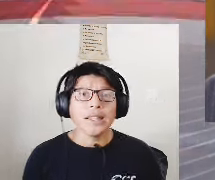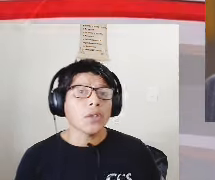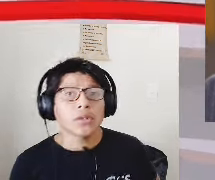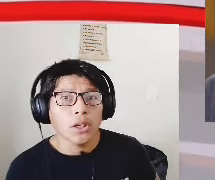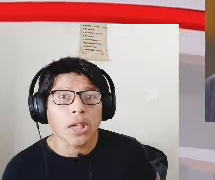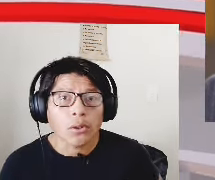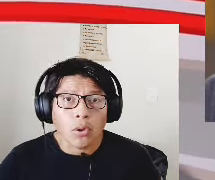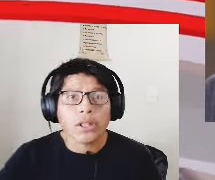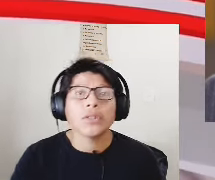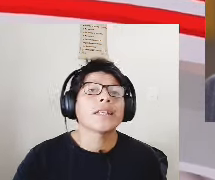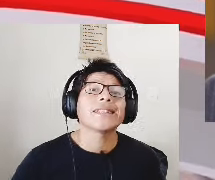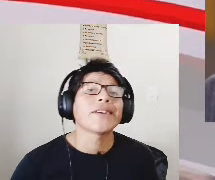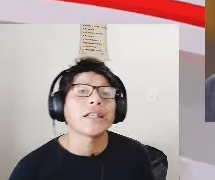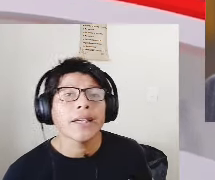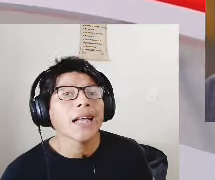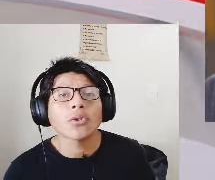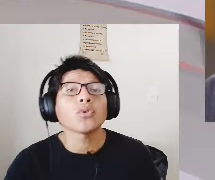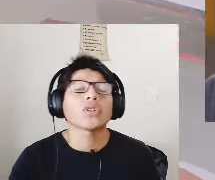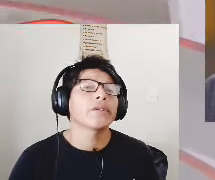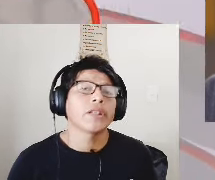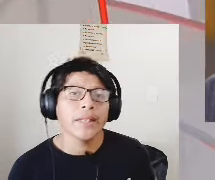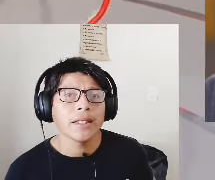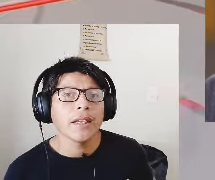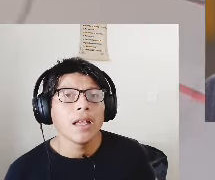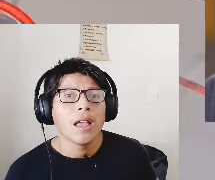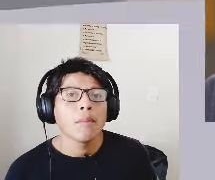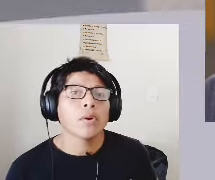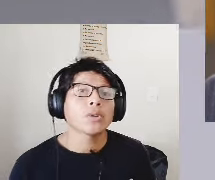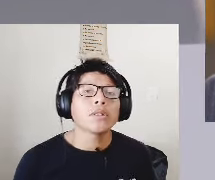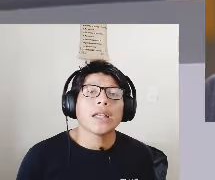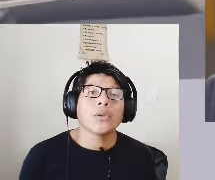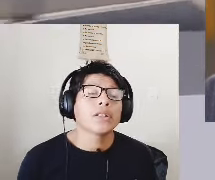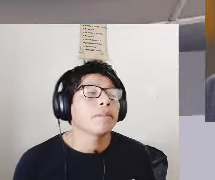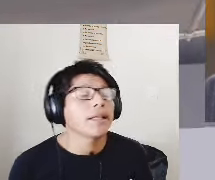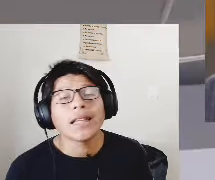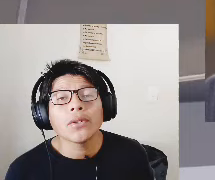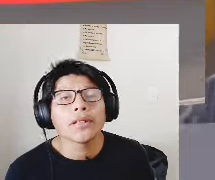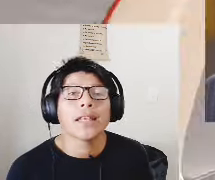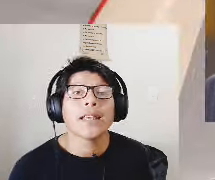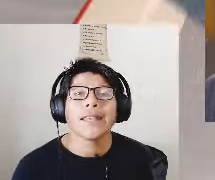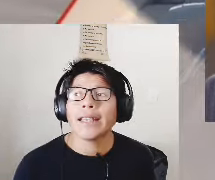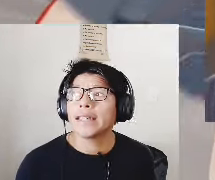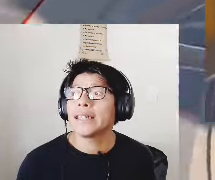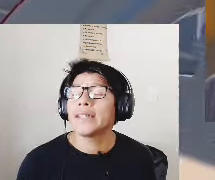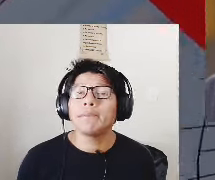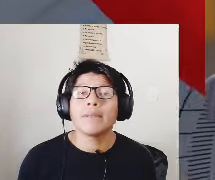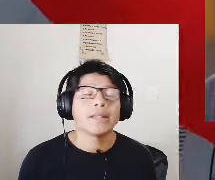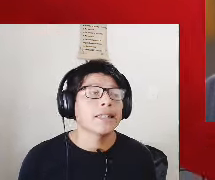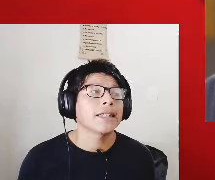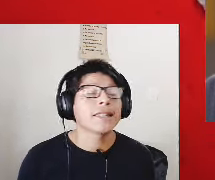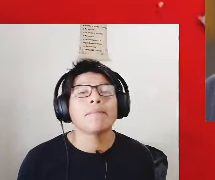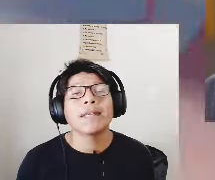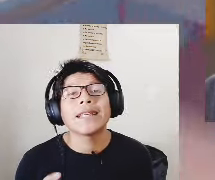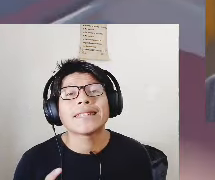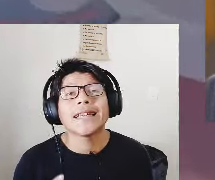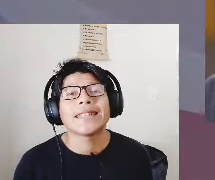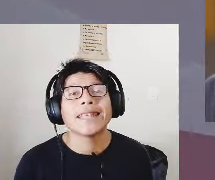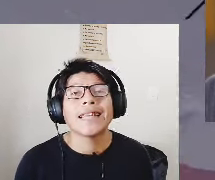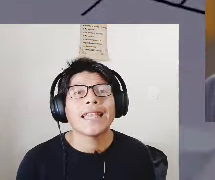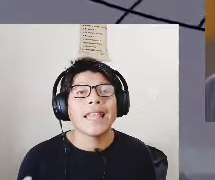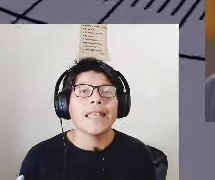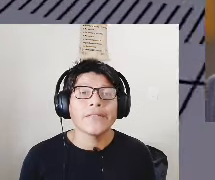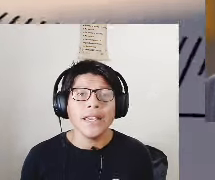sea, chayoteros, a todos ellos les iba a ir bien, a todos nos iba a ir bien. Pero resulta que ellos siempre han tenido esa idea de que siempre se